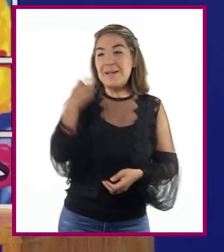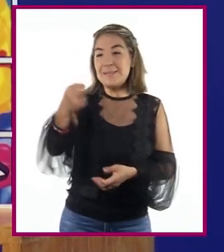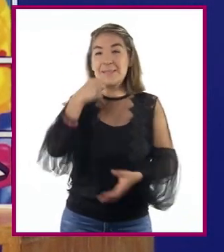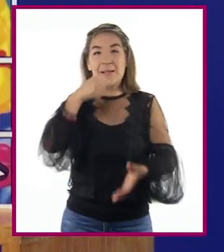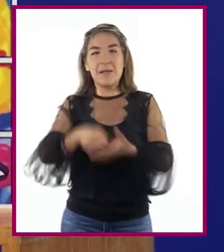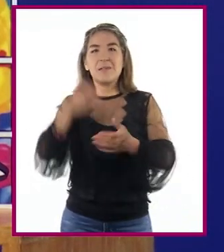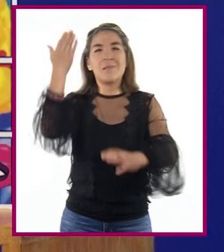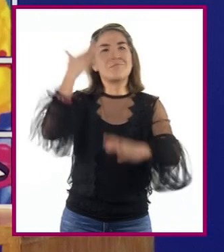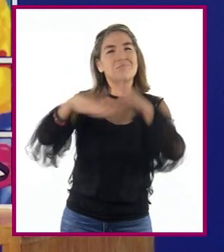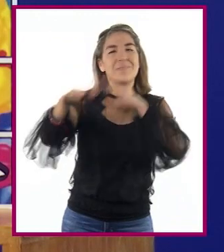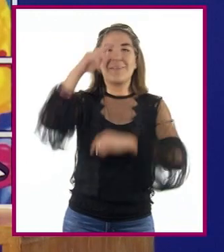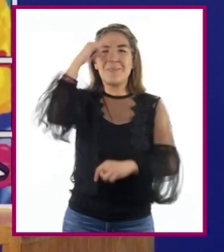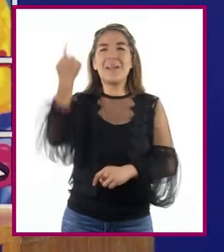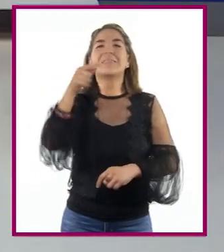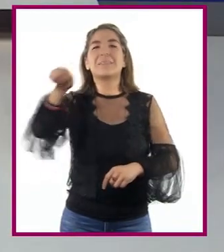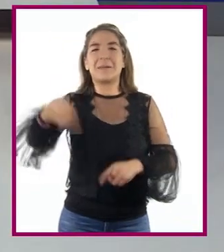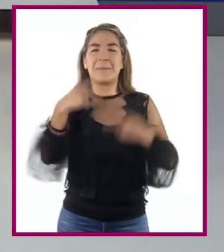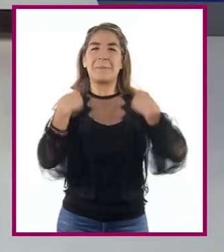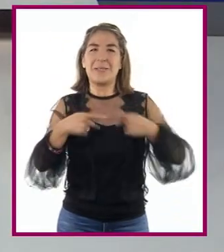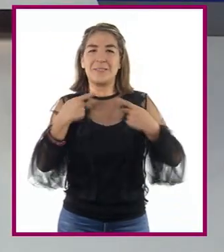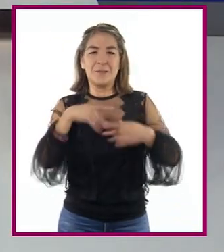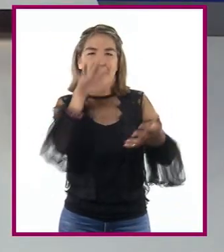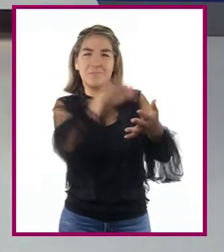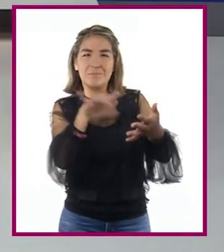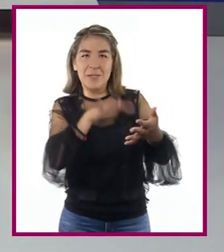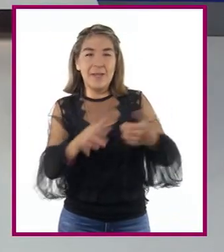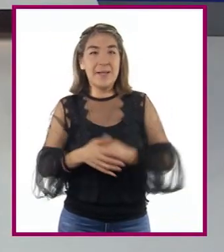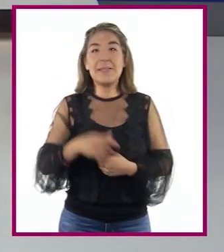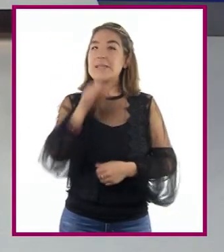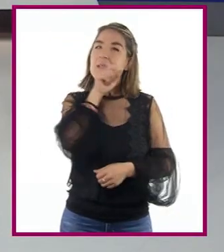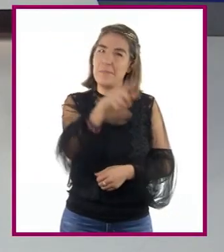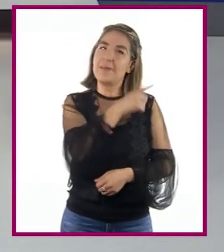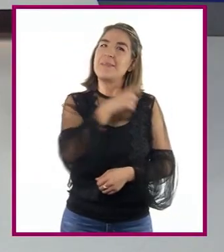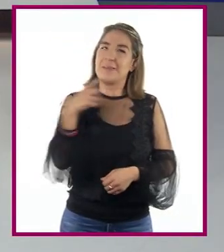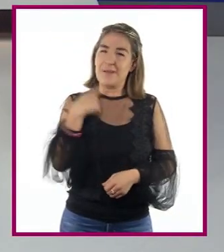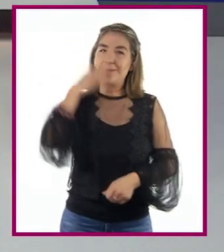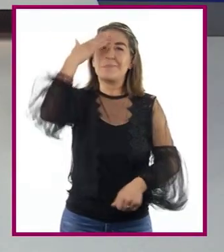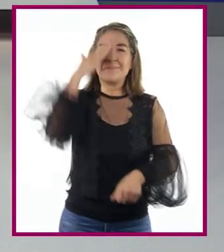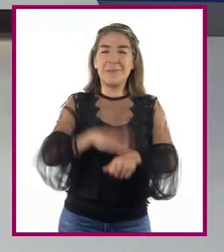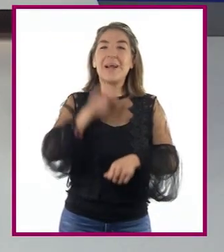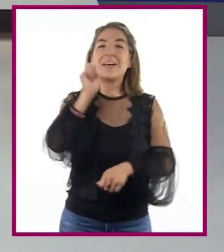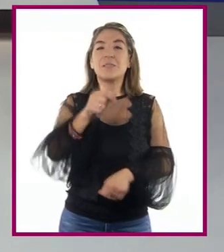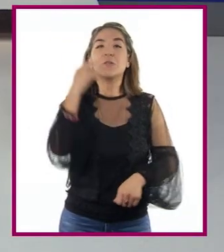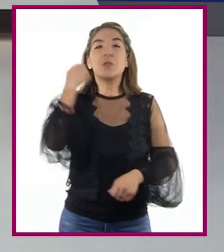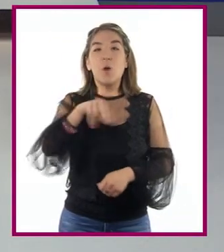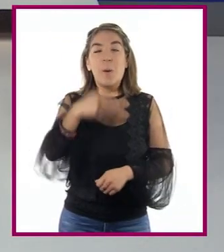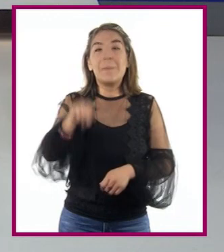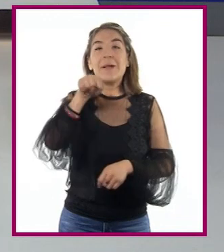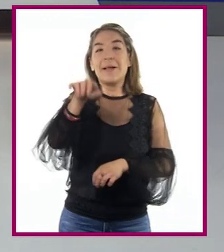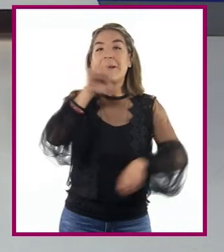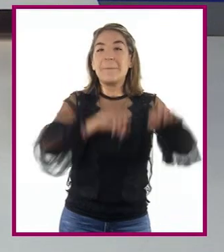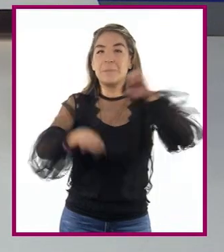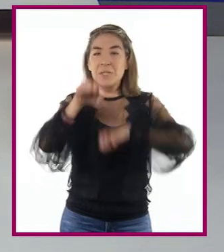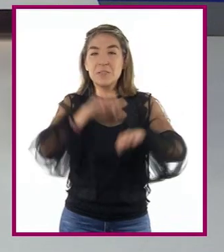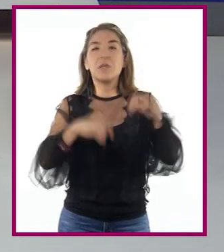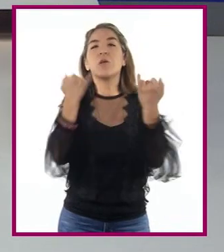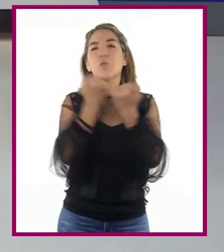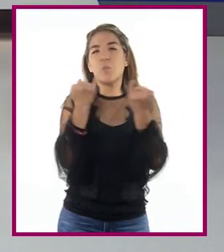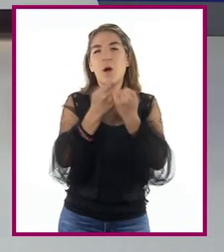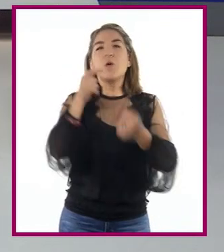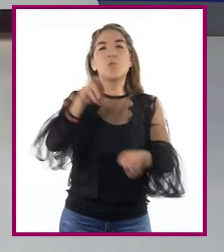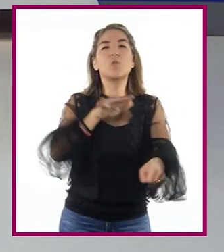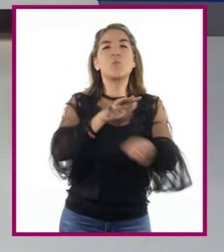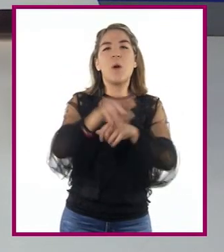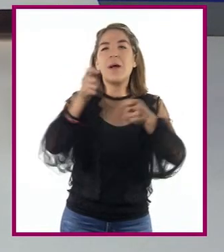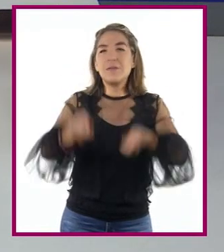llegue fácilmente al destinatario. No deben olvidar incluir el nombre de la empresa y el departamento